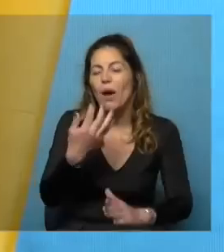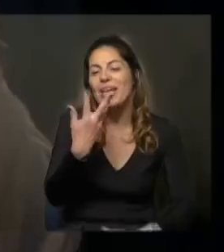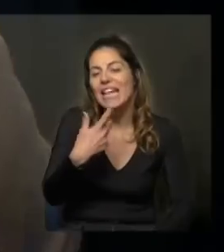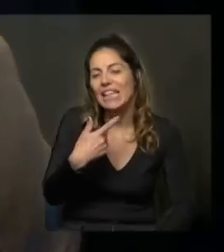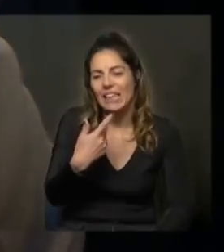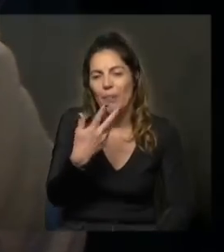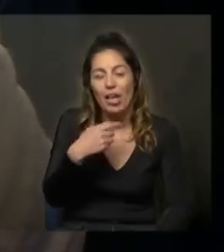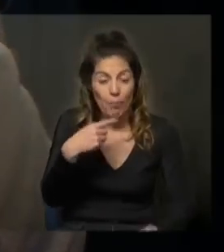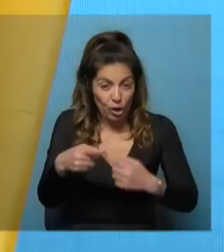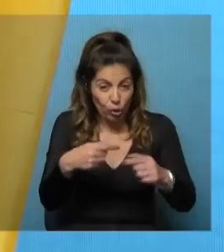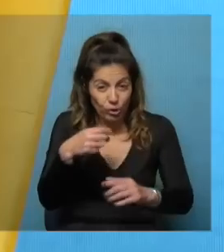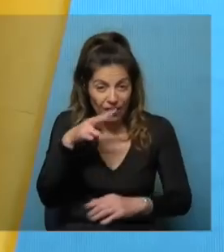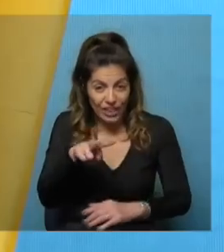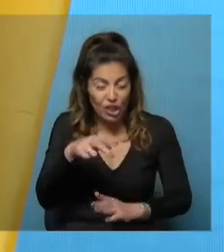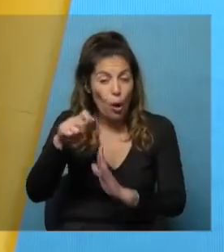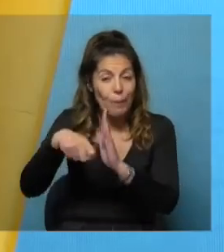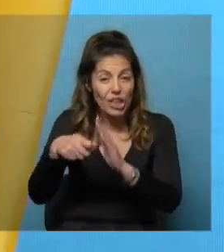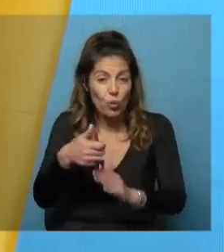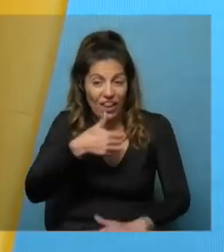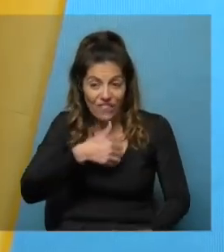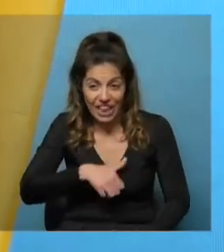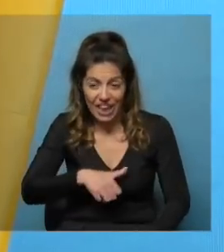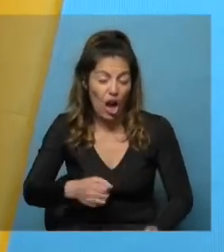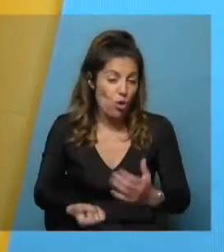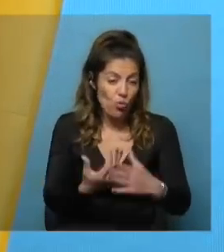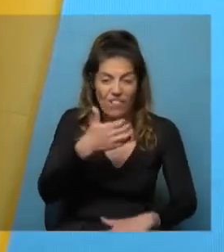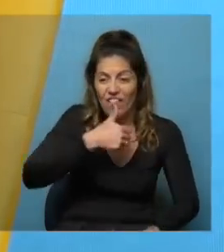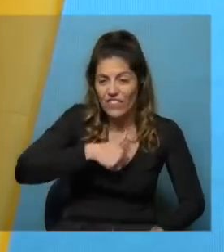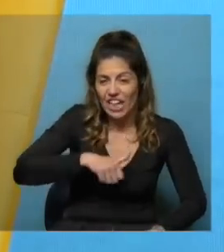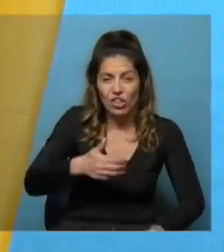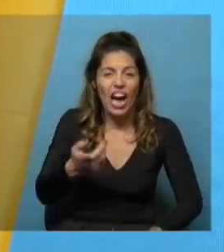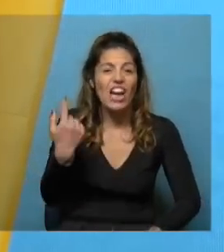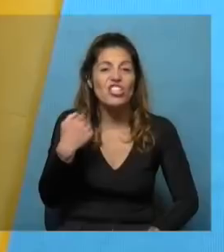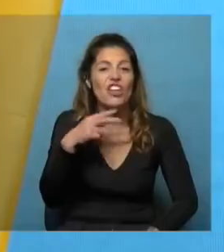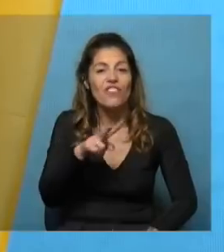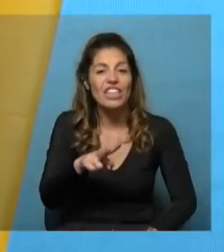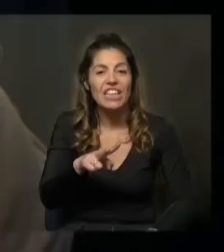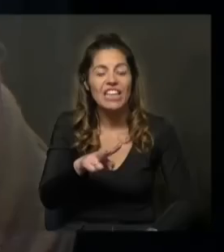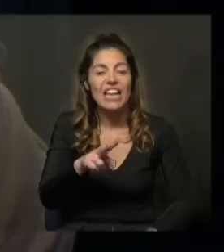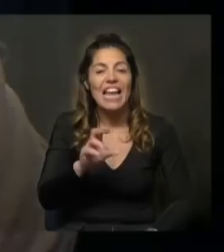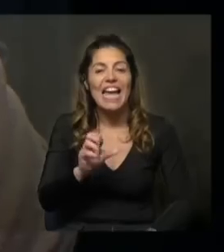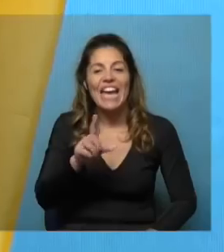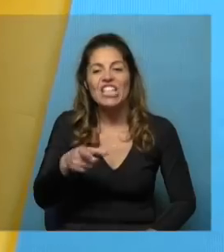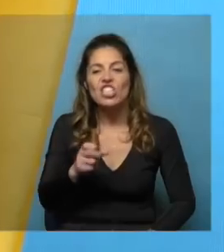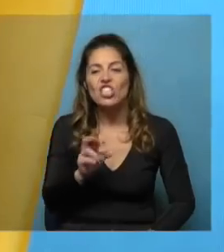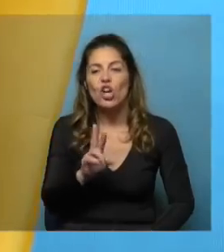seguir viendo películas viejas hacer exorcista nuevamente